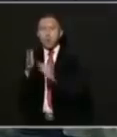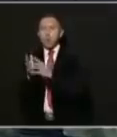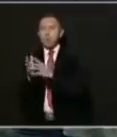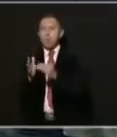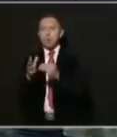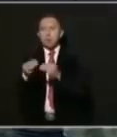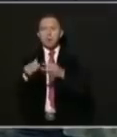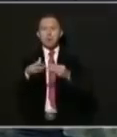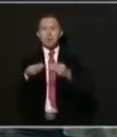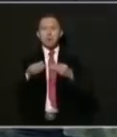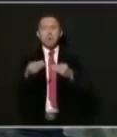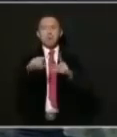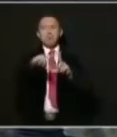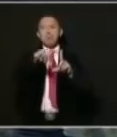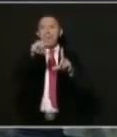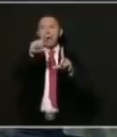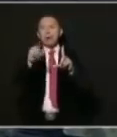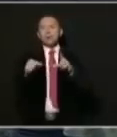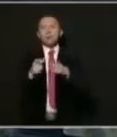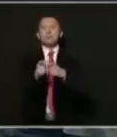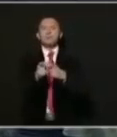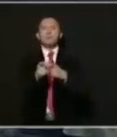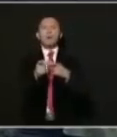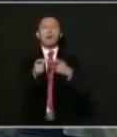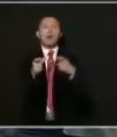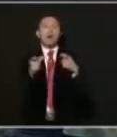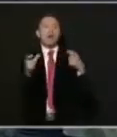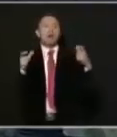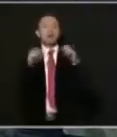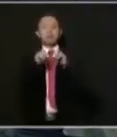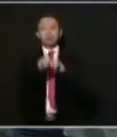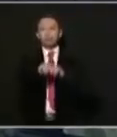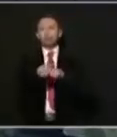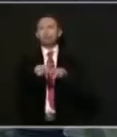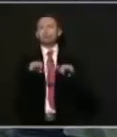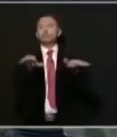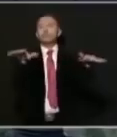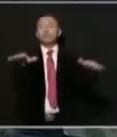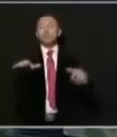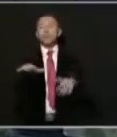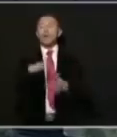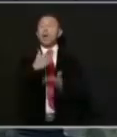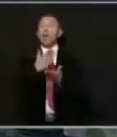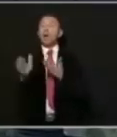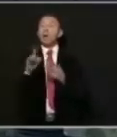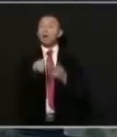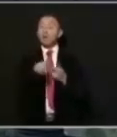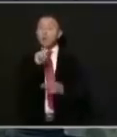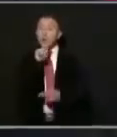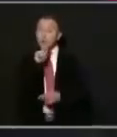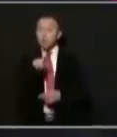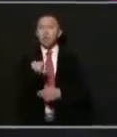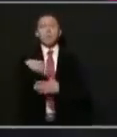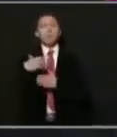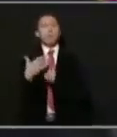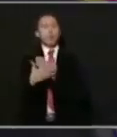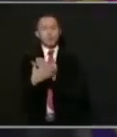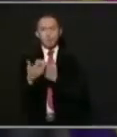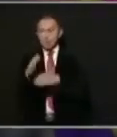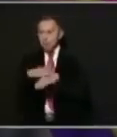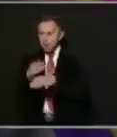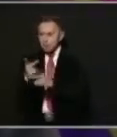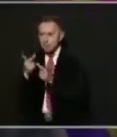país. Además, pronto tendremos materia prima suficiente e iniciará